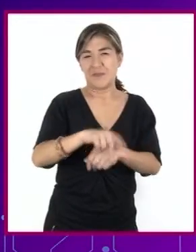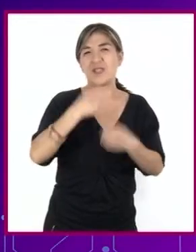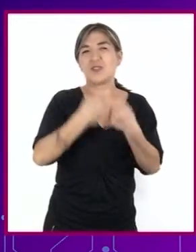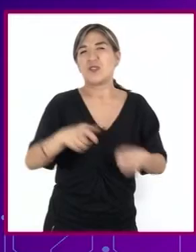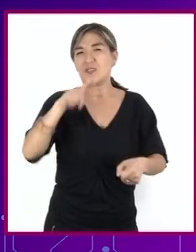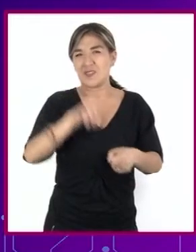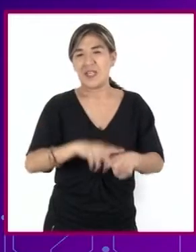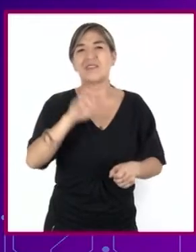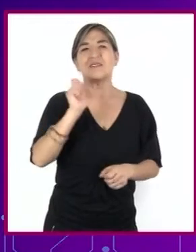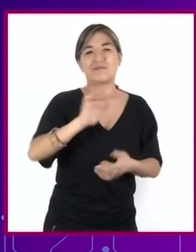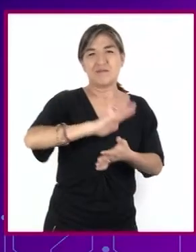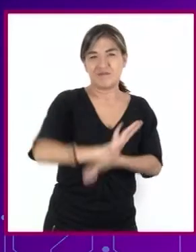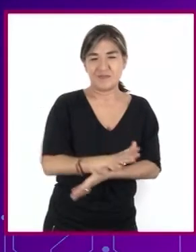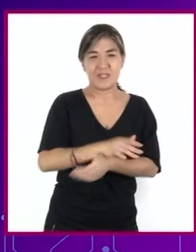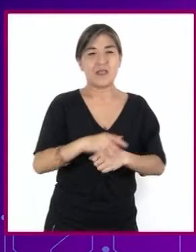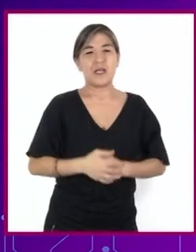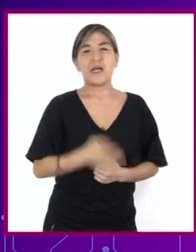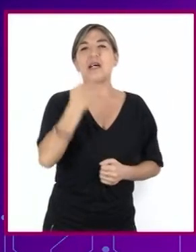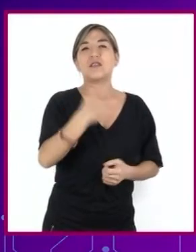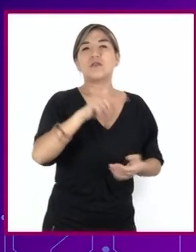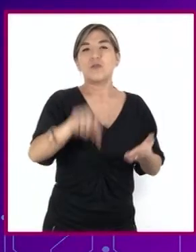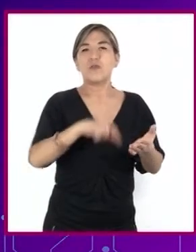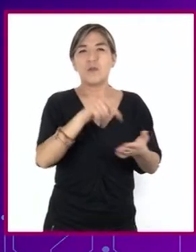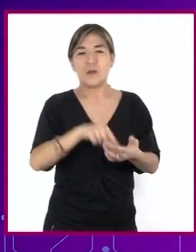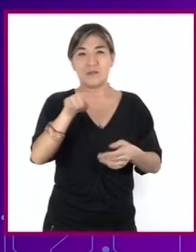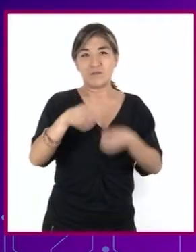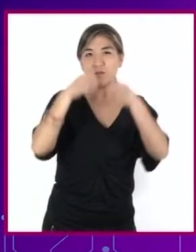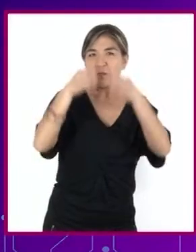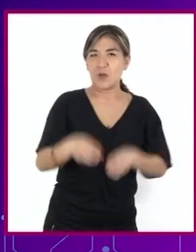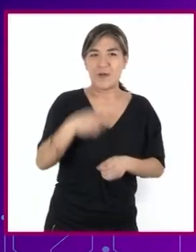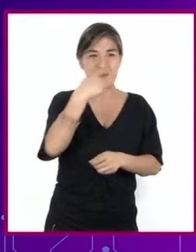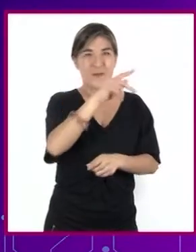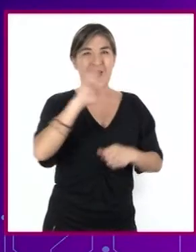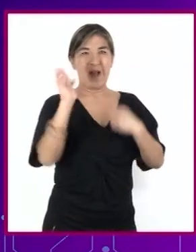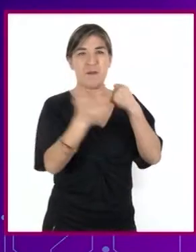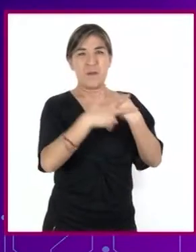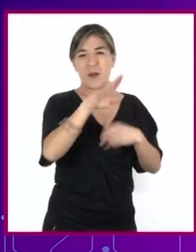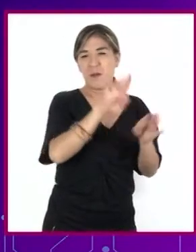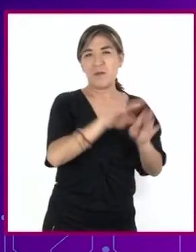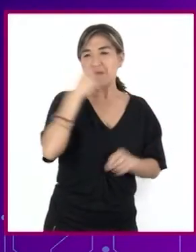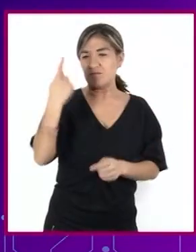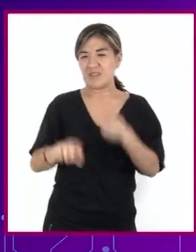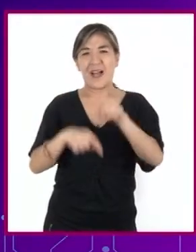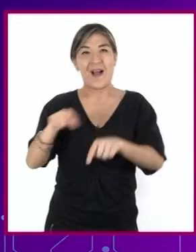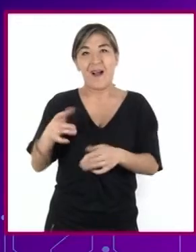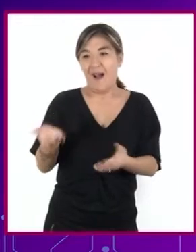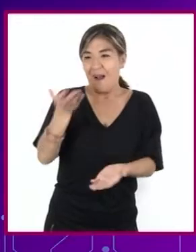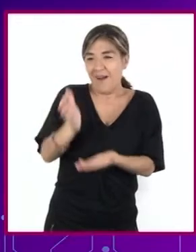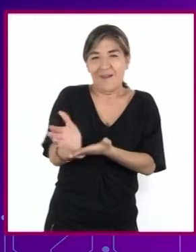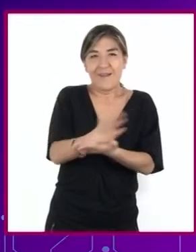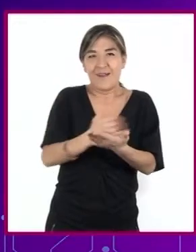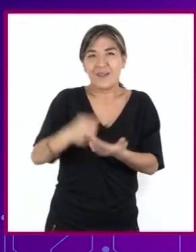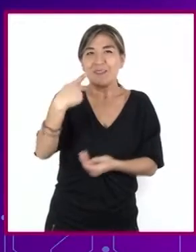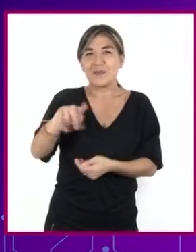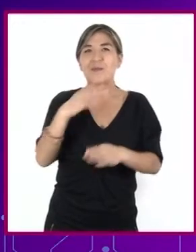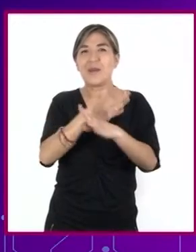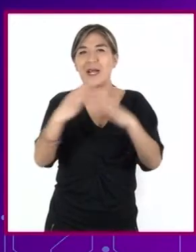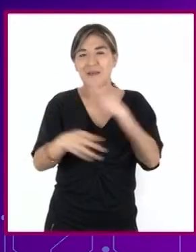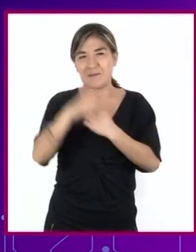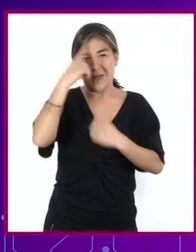territorio africano fue ocupado cuando las potencias europeas buscaron obtener materias primas para sus